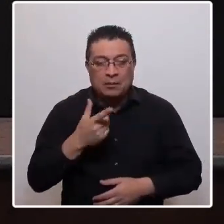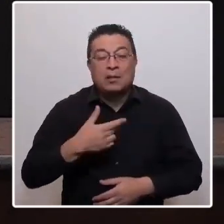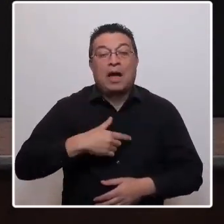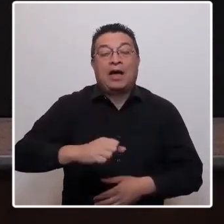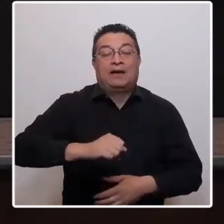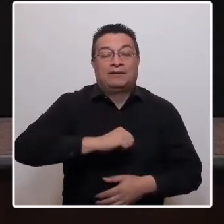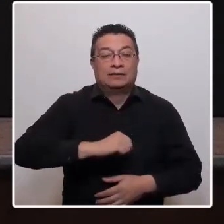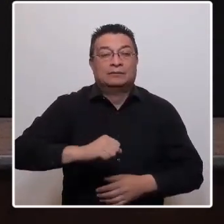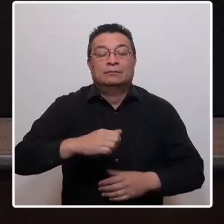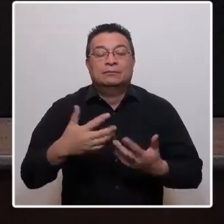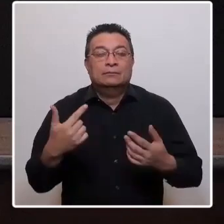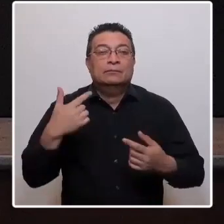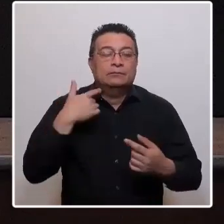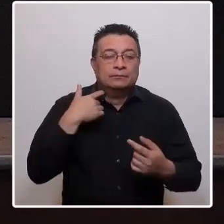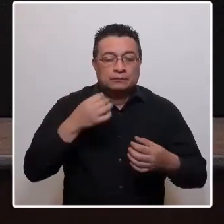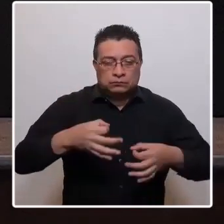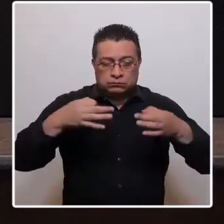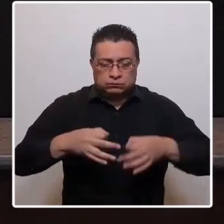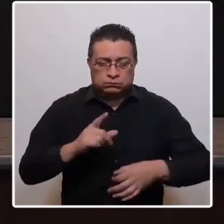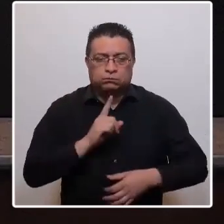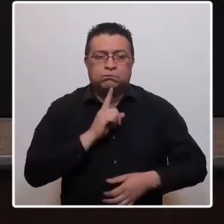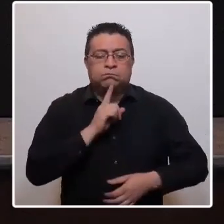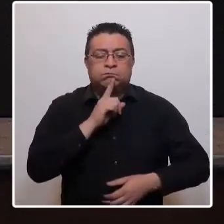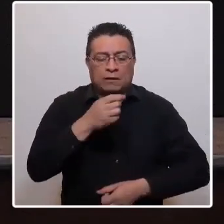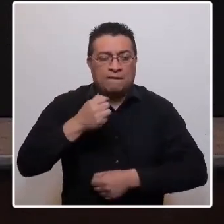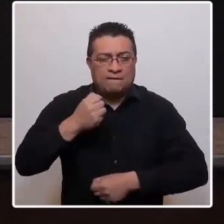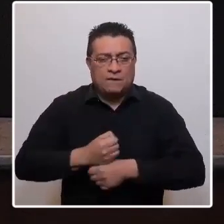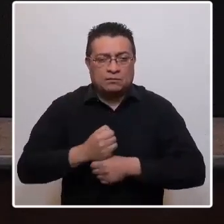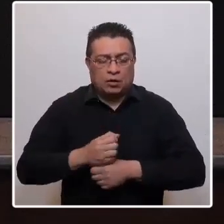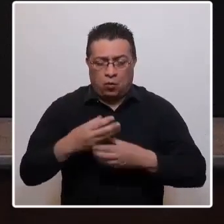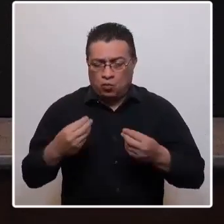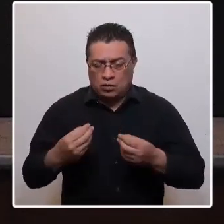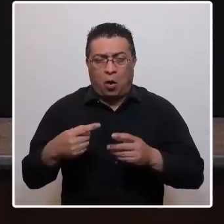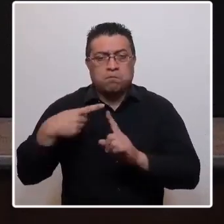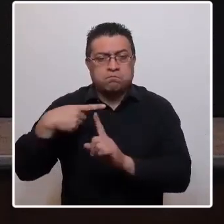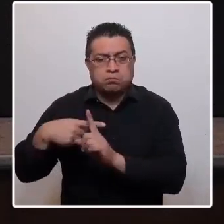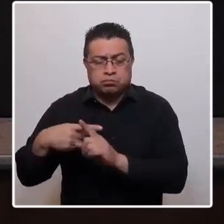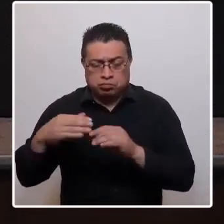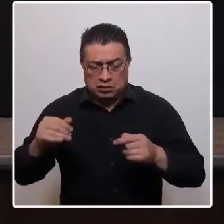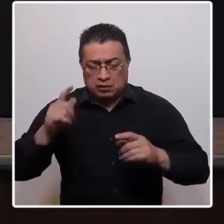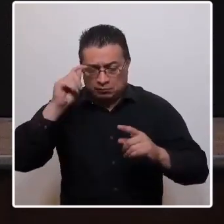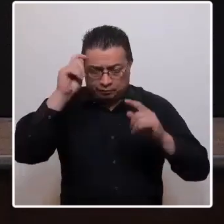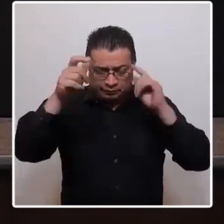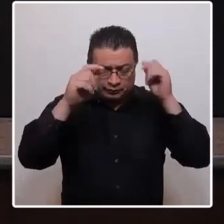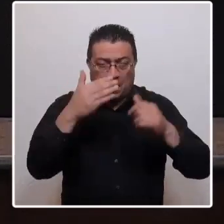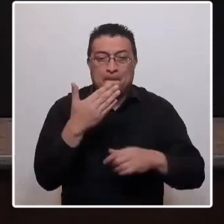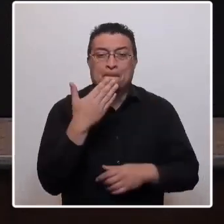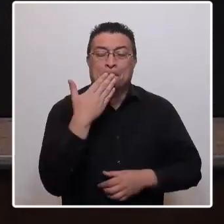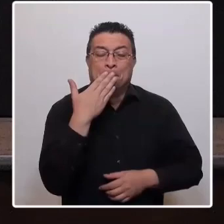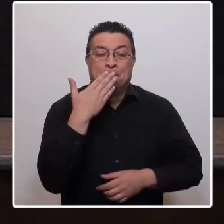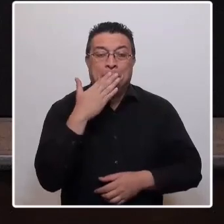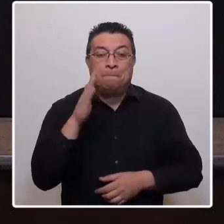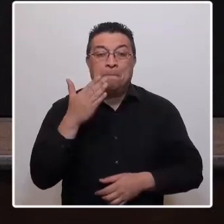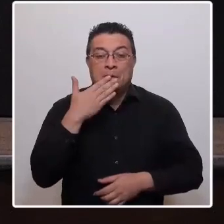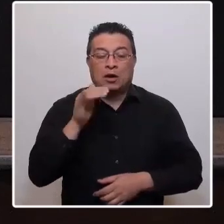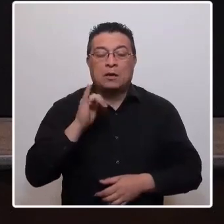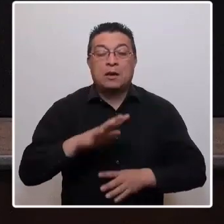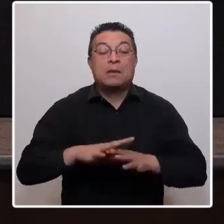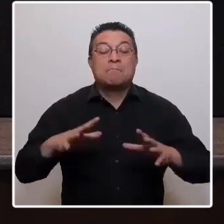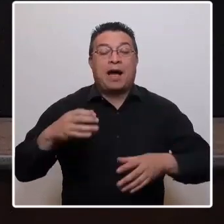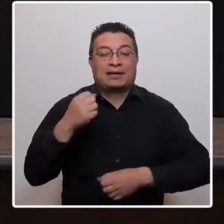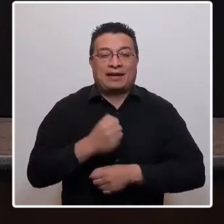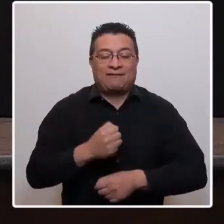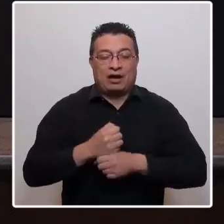para aplicar eficiencia, rendimiento y creación de mejores y más empleos en la